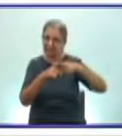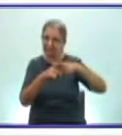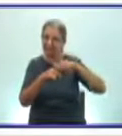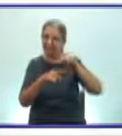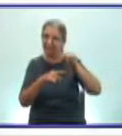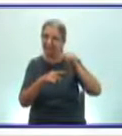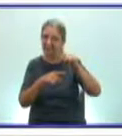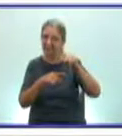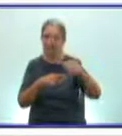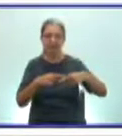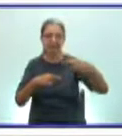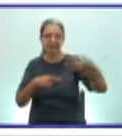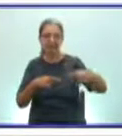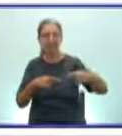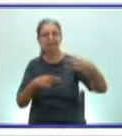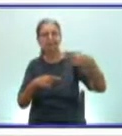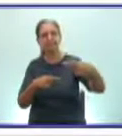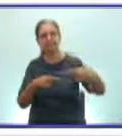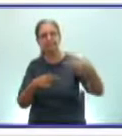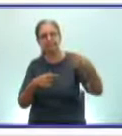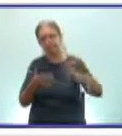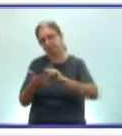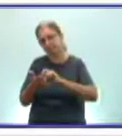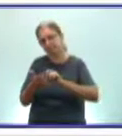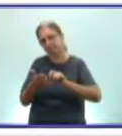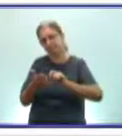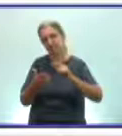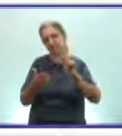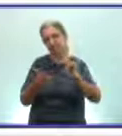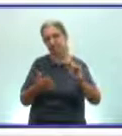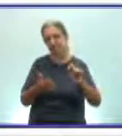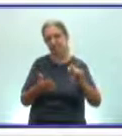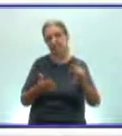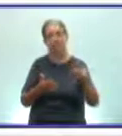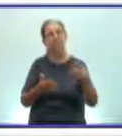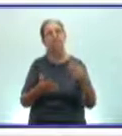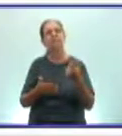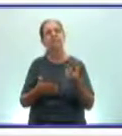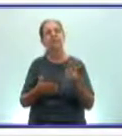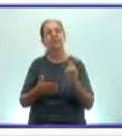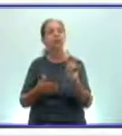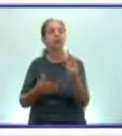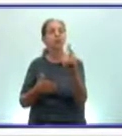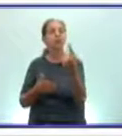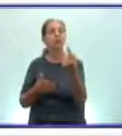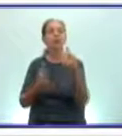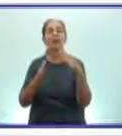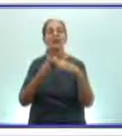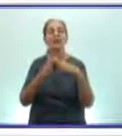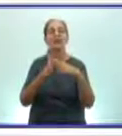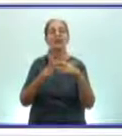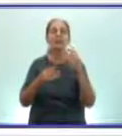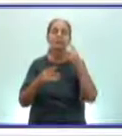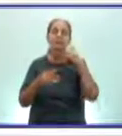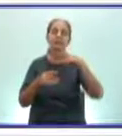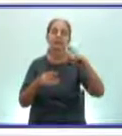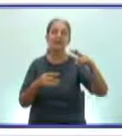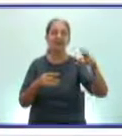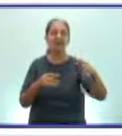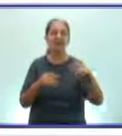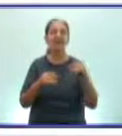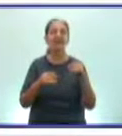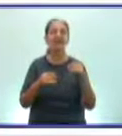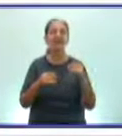registrando este estudiante. Esto también lo puedes hacer tú solo después en casa. Buscar esa